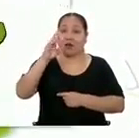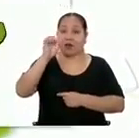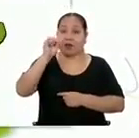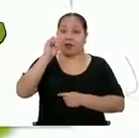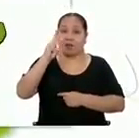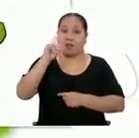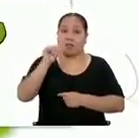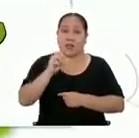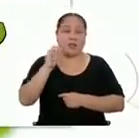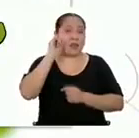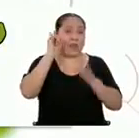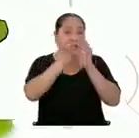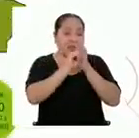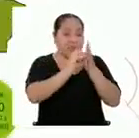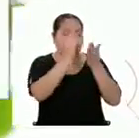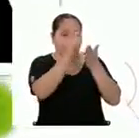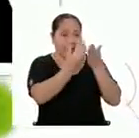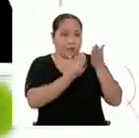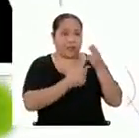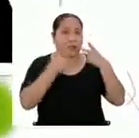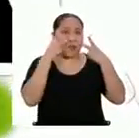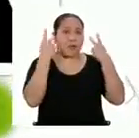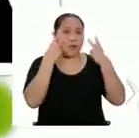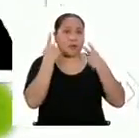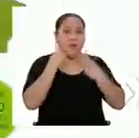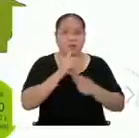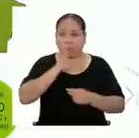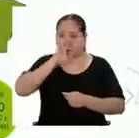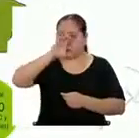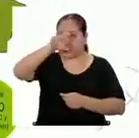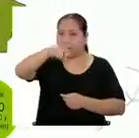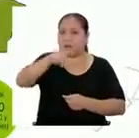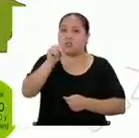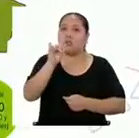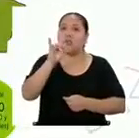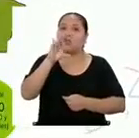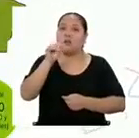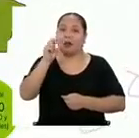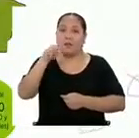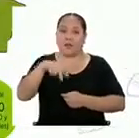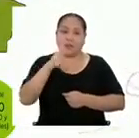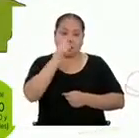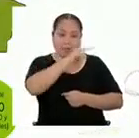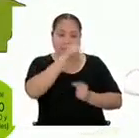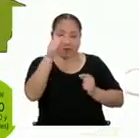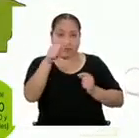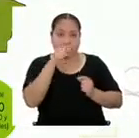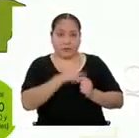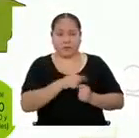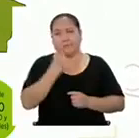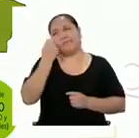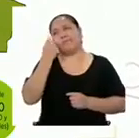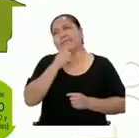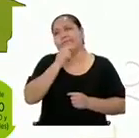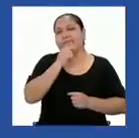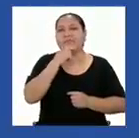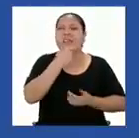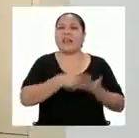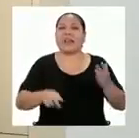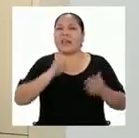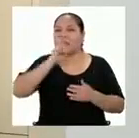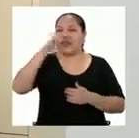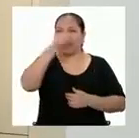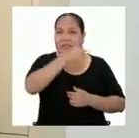las imágenes del mapa de la Amazonía y el tucán. Con esos tres elementos intentamos deducir el contenido del